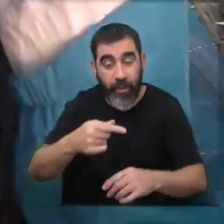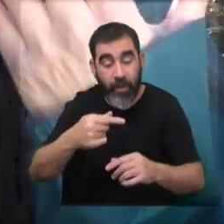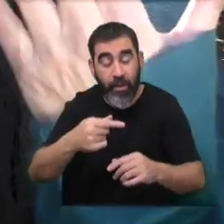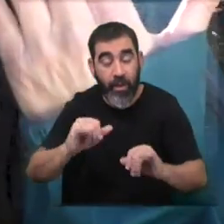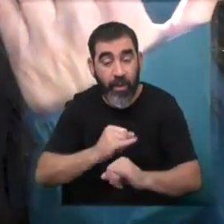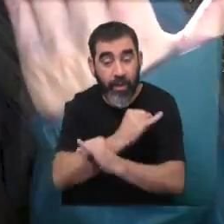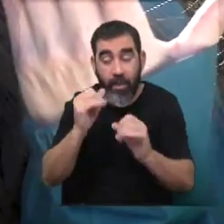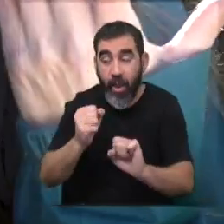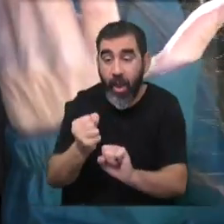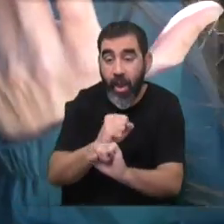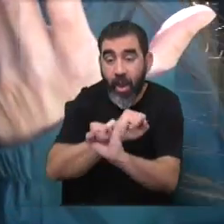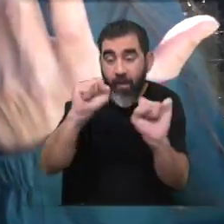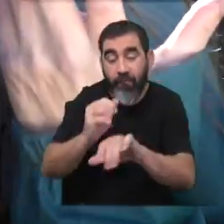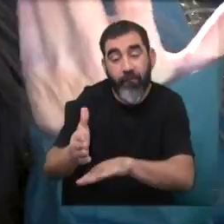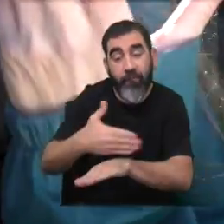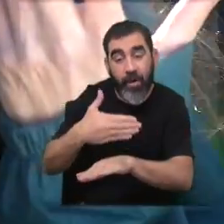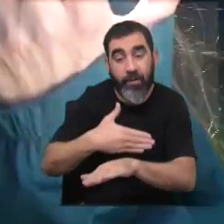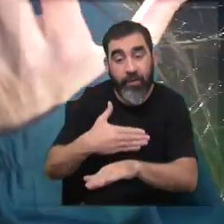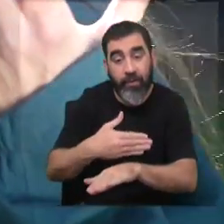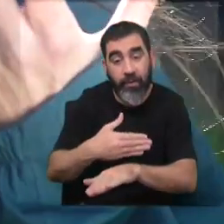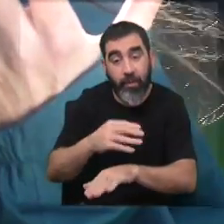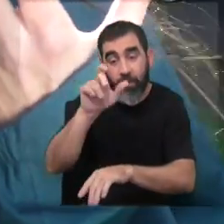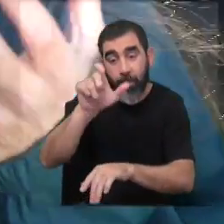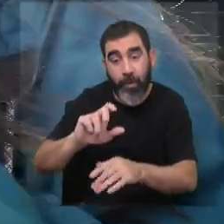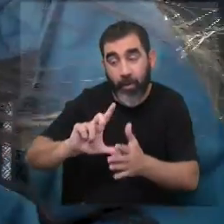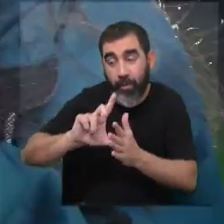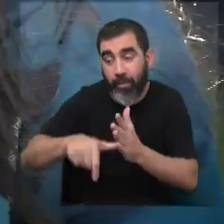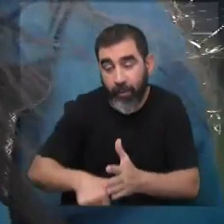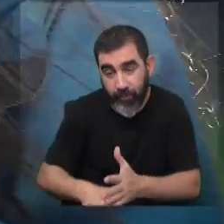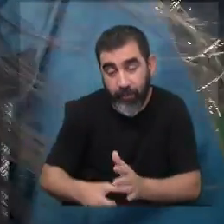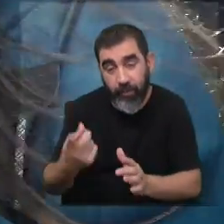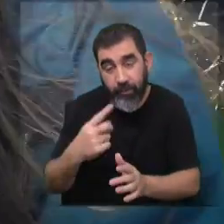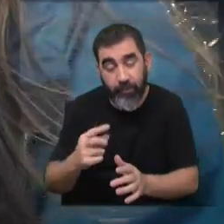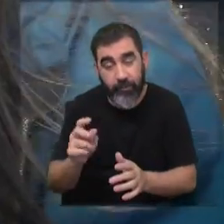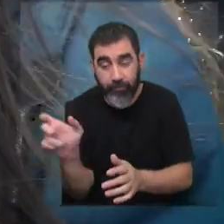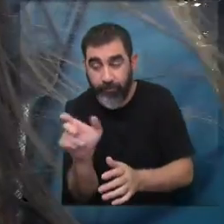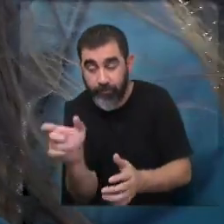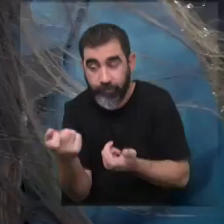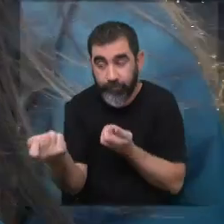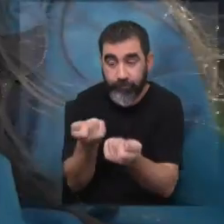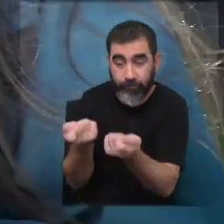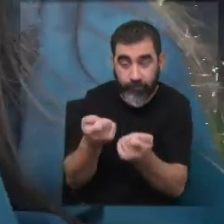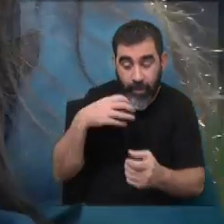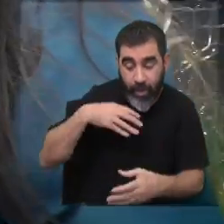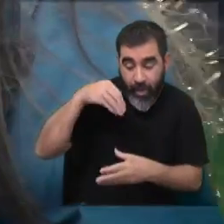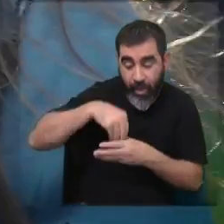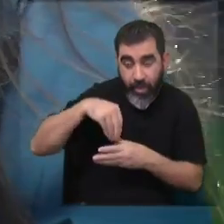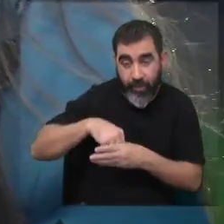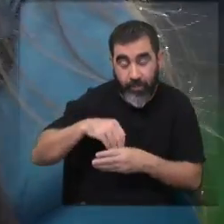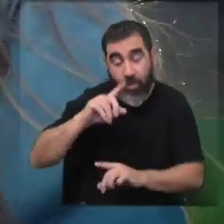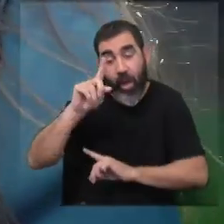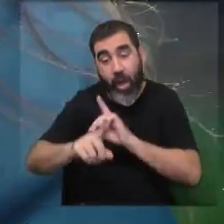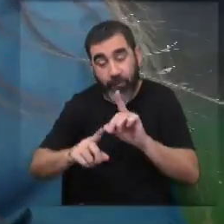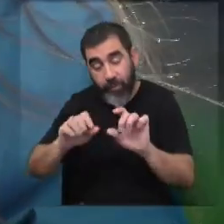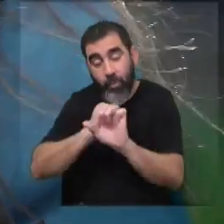muy temprano siendo personas tardías. Entonces eso genera como un tironeo que algunas veces se